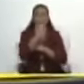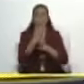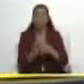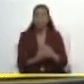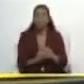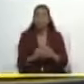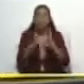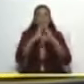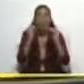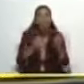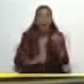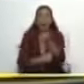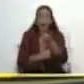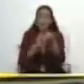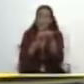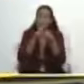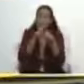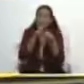Pido todo el apoyo